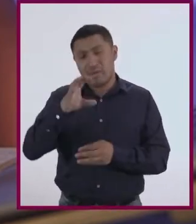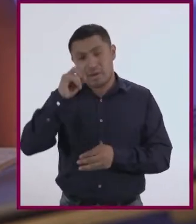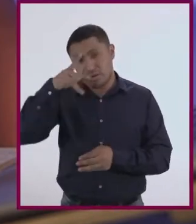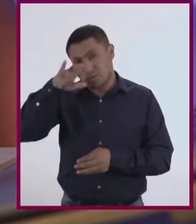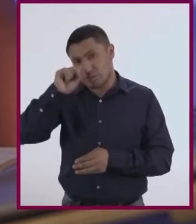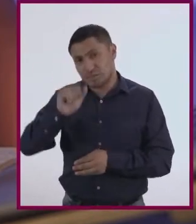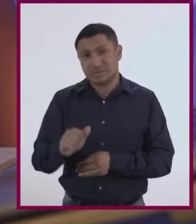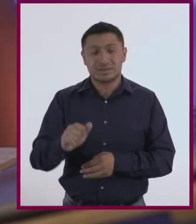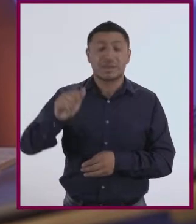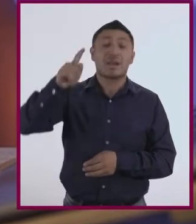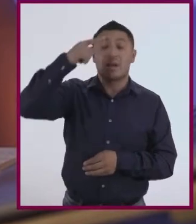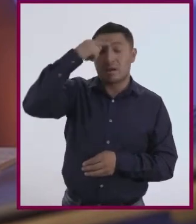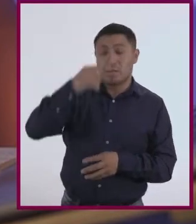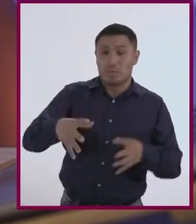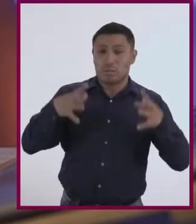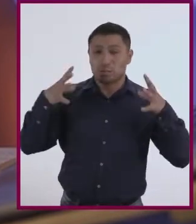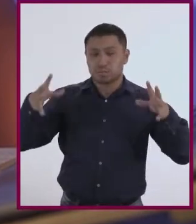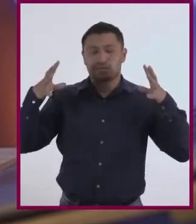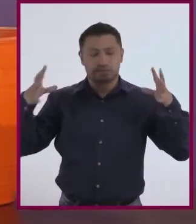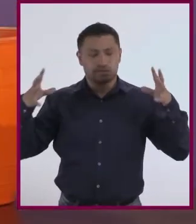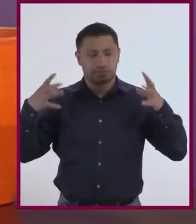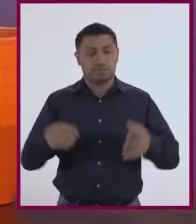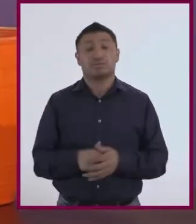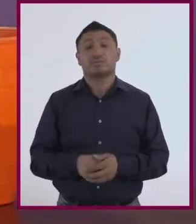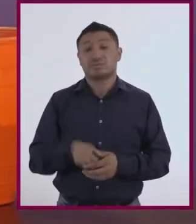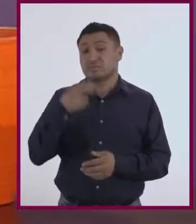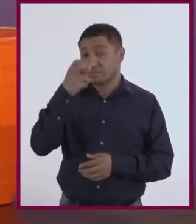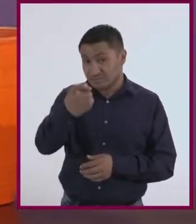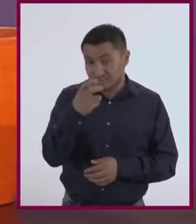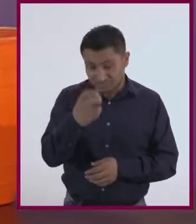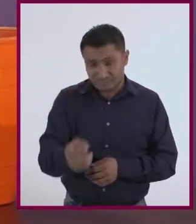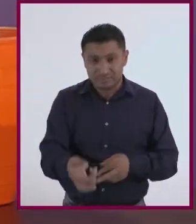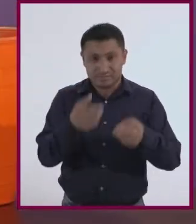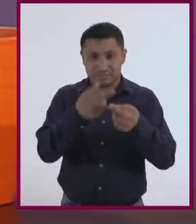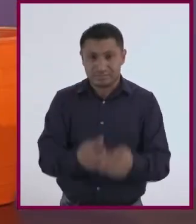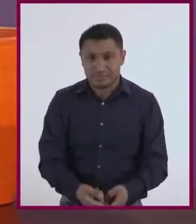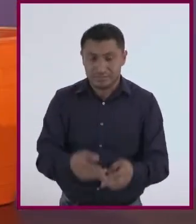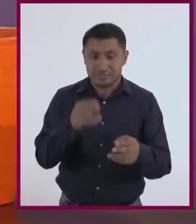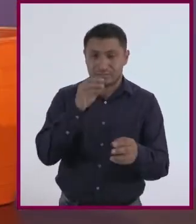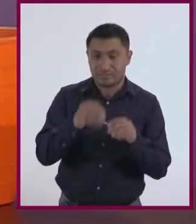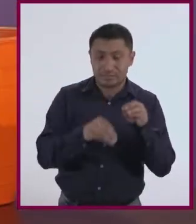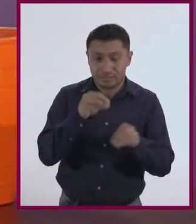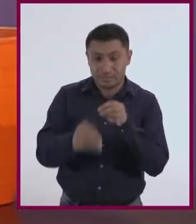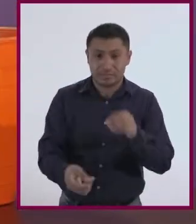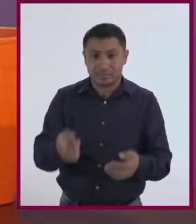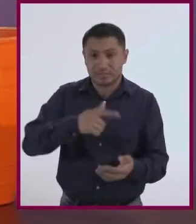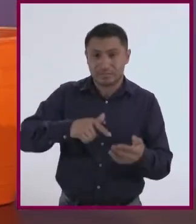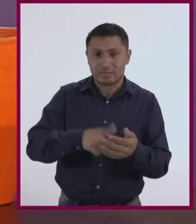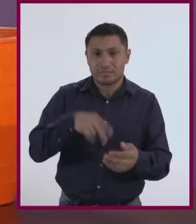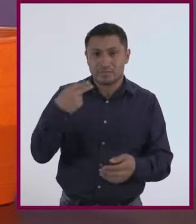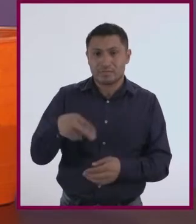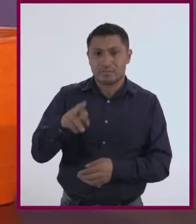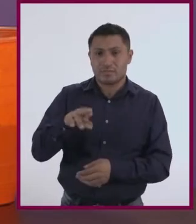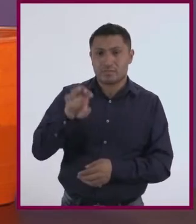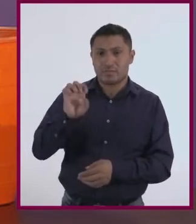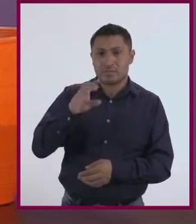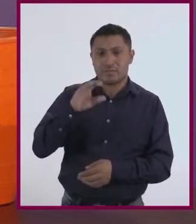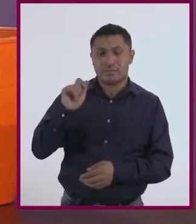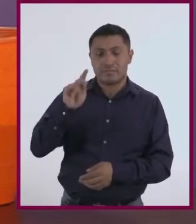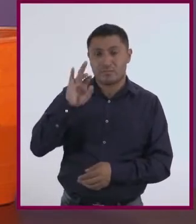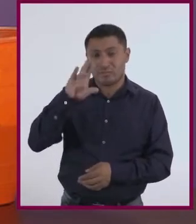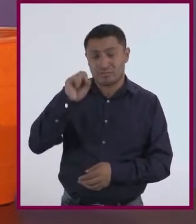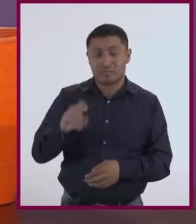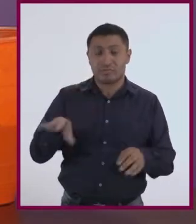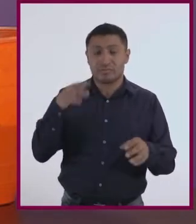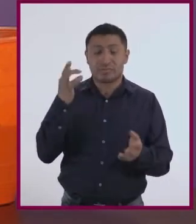composta con esas cantidades masivas de materia orgánica? En ese caso, los restos se procesan en unas instalaciones llamadas reactores, que son